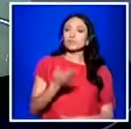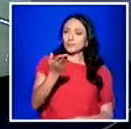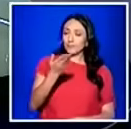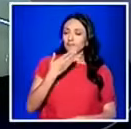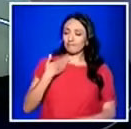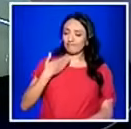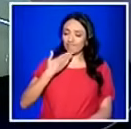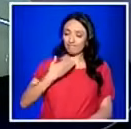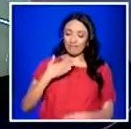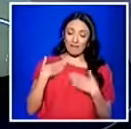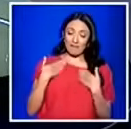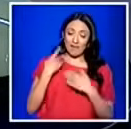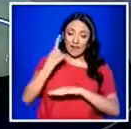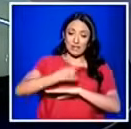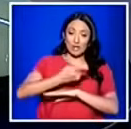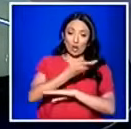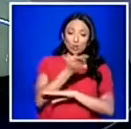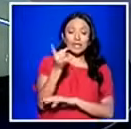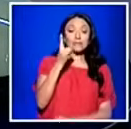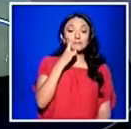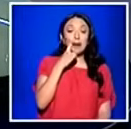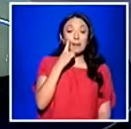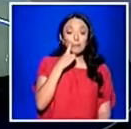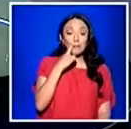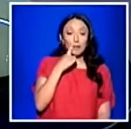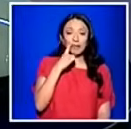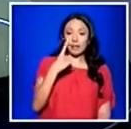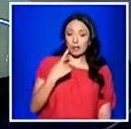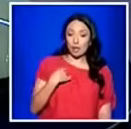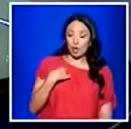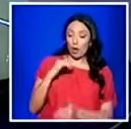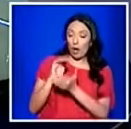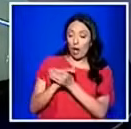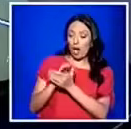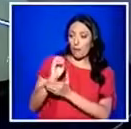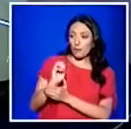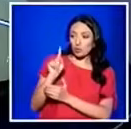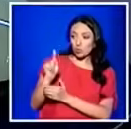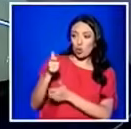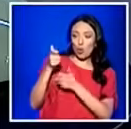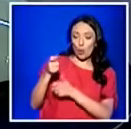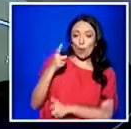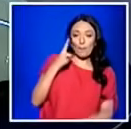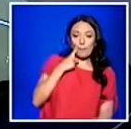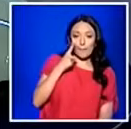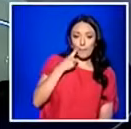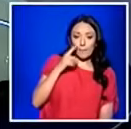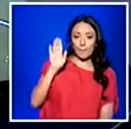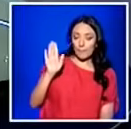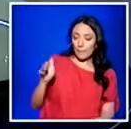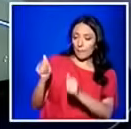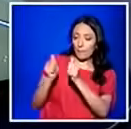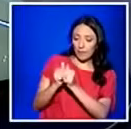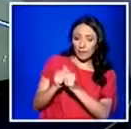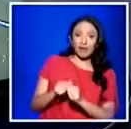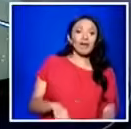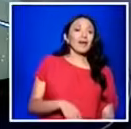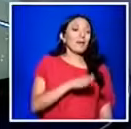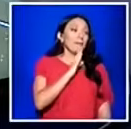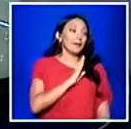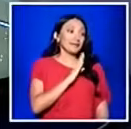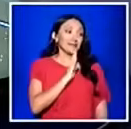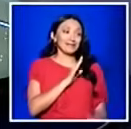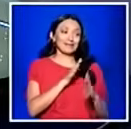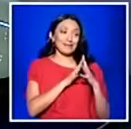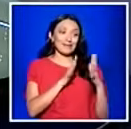vecinos. Muchísimas gracias por siempre estar en nuestra sintonía. Yo en especial a mi esposo, por ser un excelente padre, por estar siempre ahí. Mucha paciencia también.